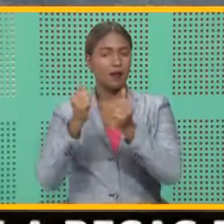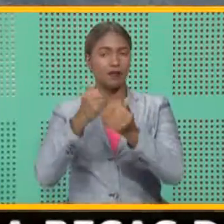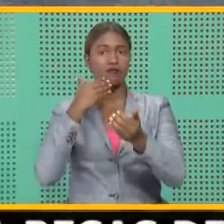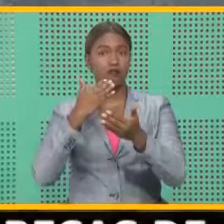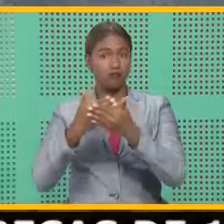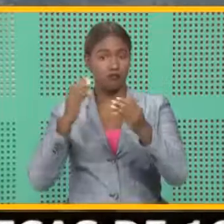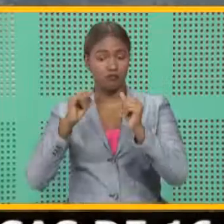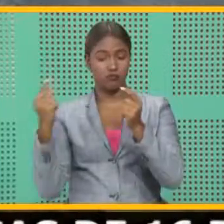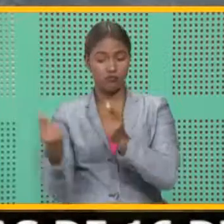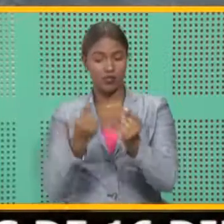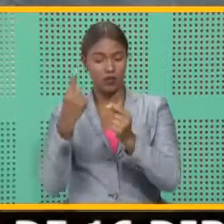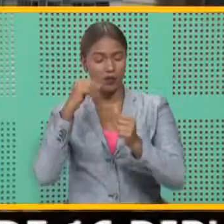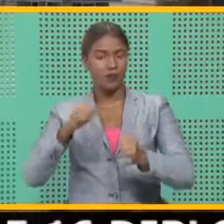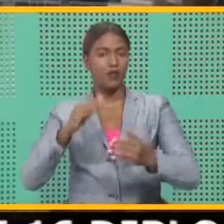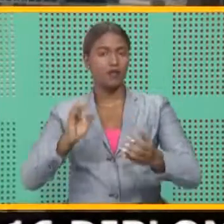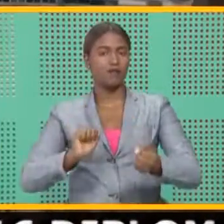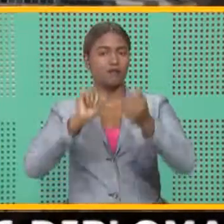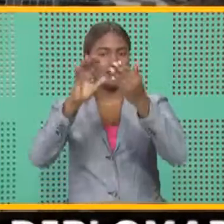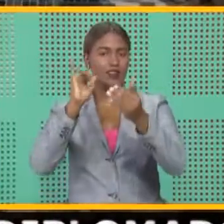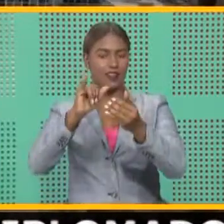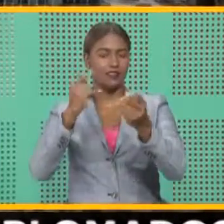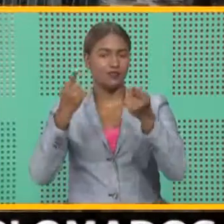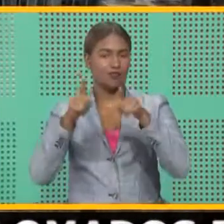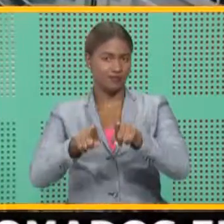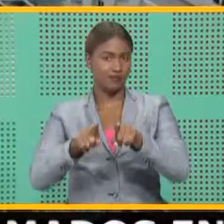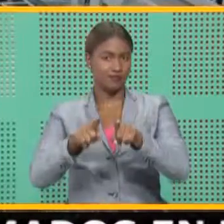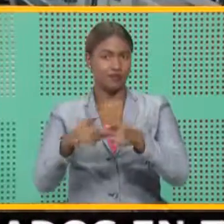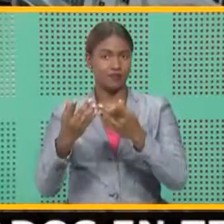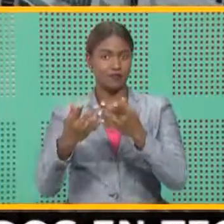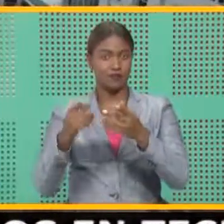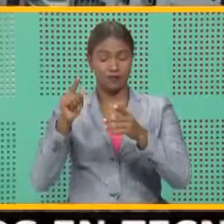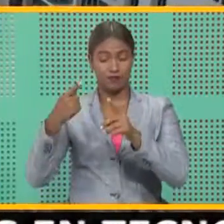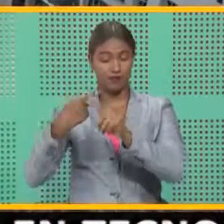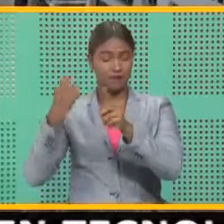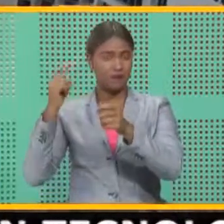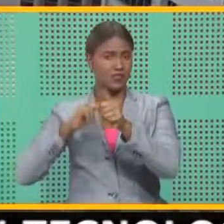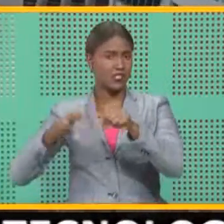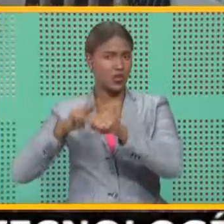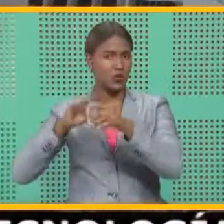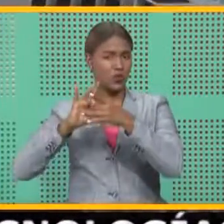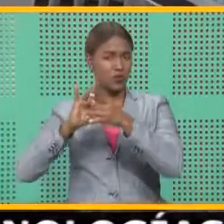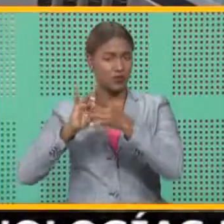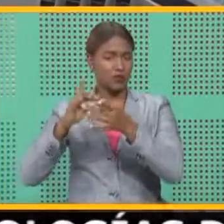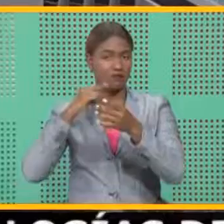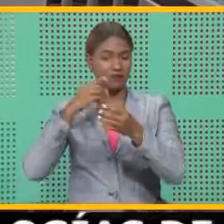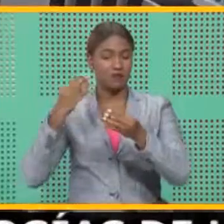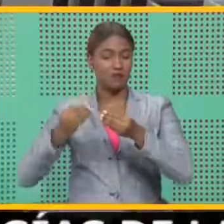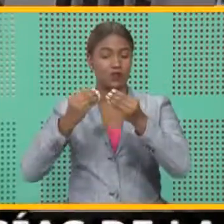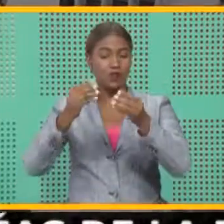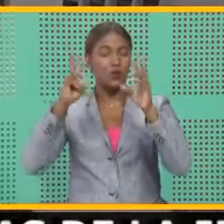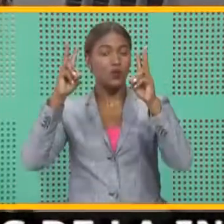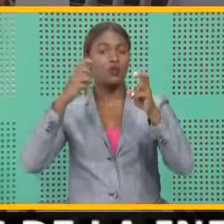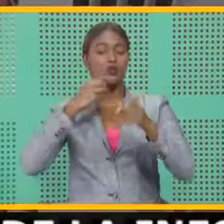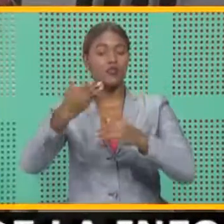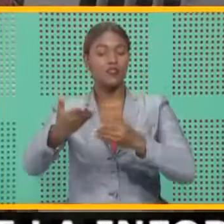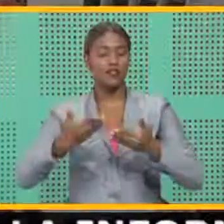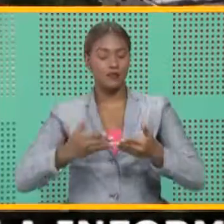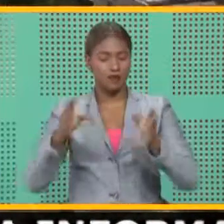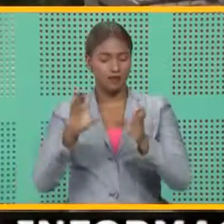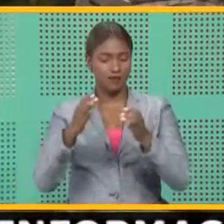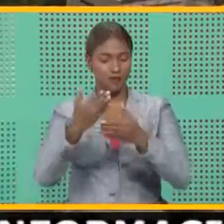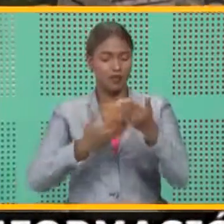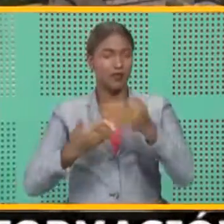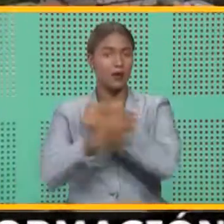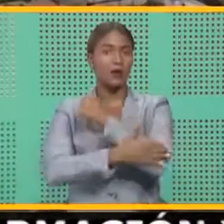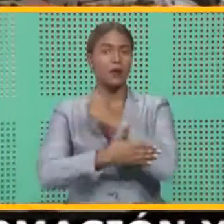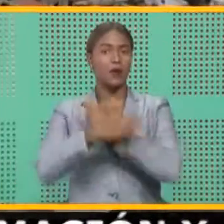las acciones para enfrentar este fenómeno. La funcionaria de Naciones Unidas se refirió en esos términos al recibir el documento